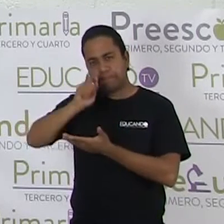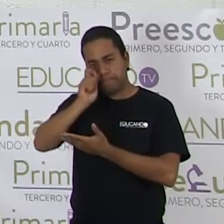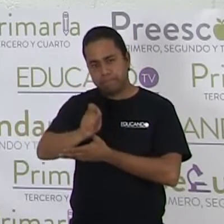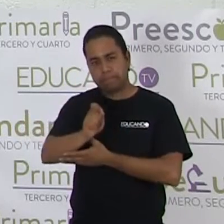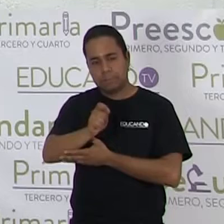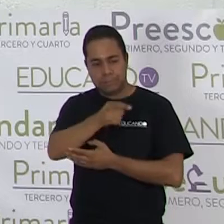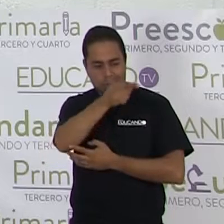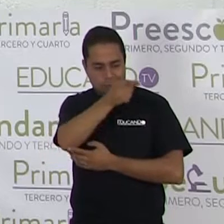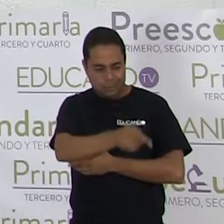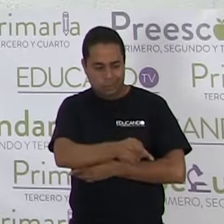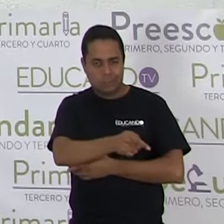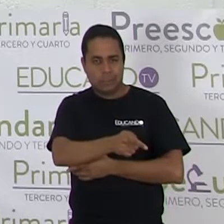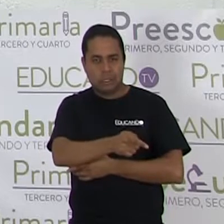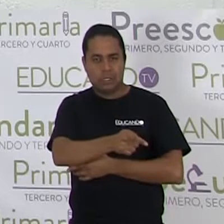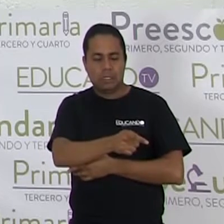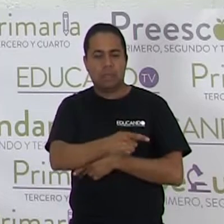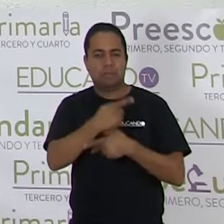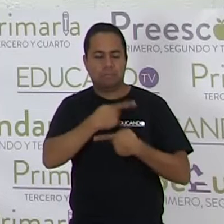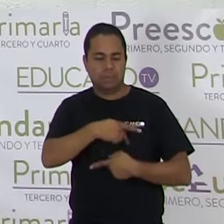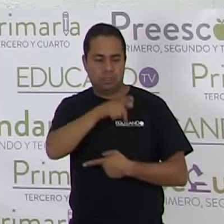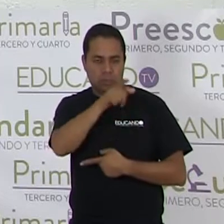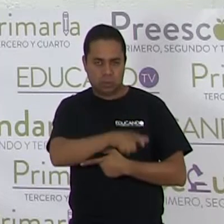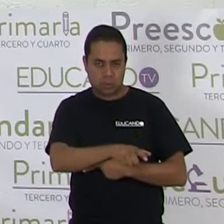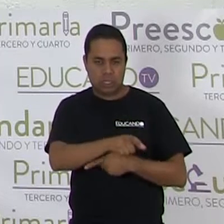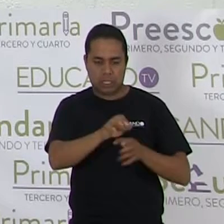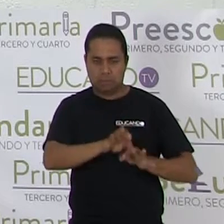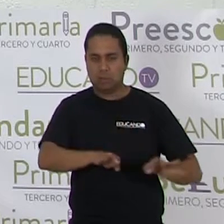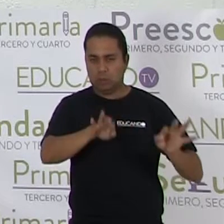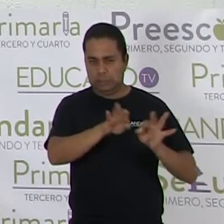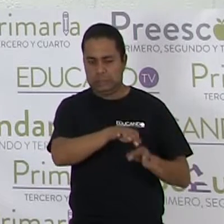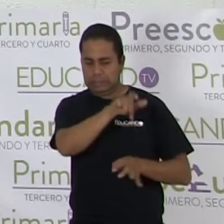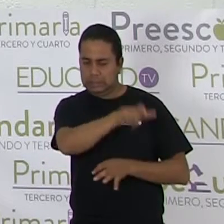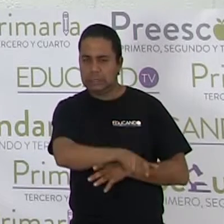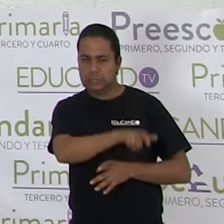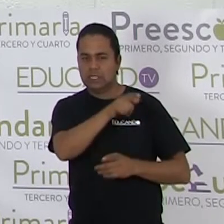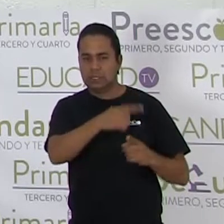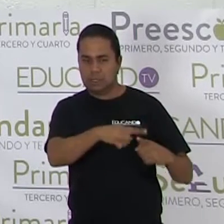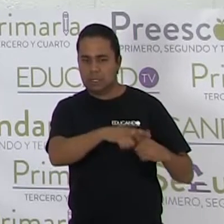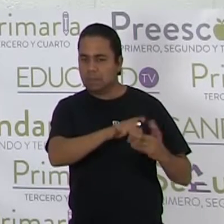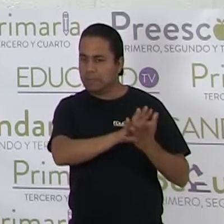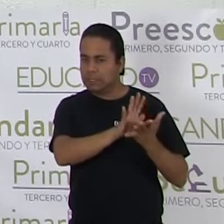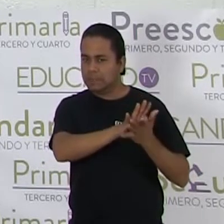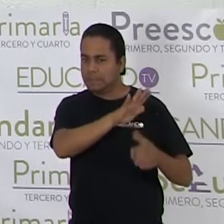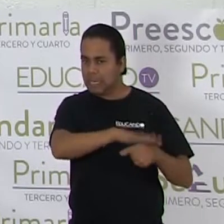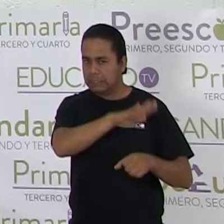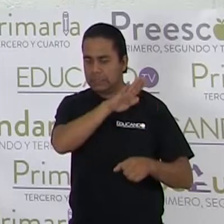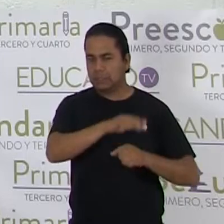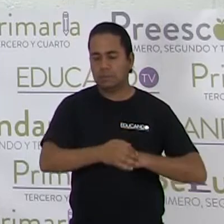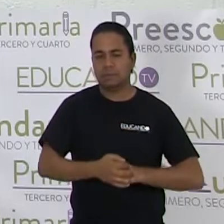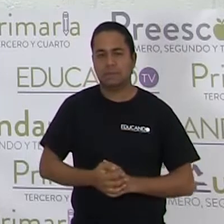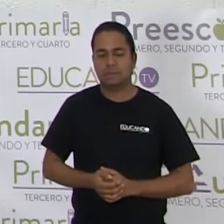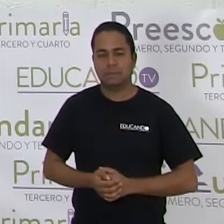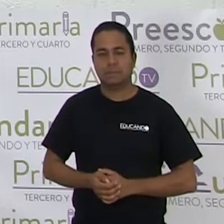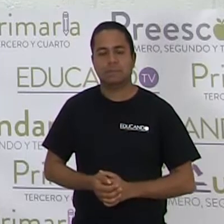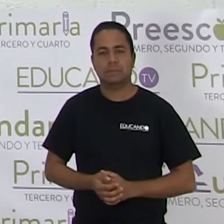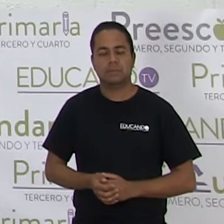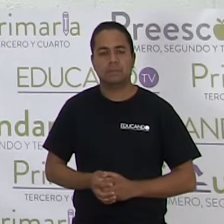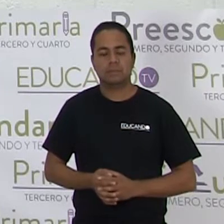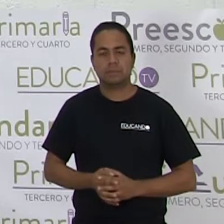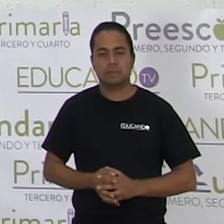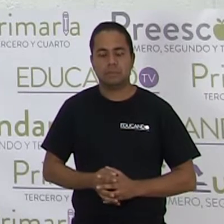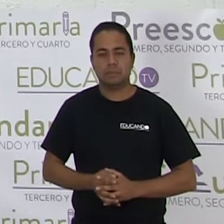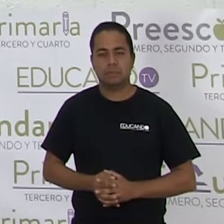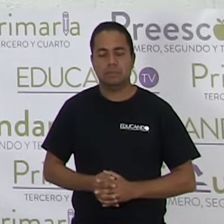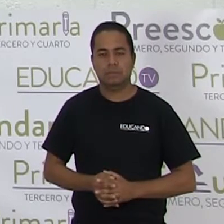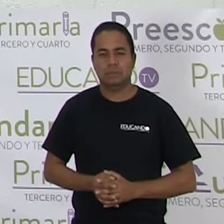entender quiénes son sus personajes protagonistas. Bien, otra característica importante de lo que son